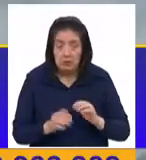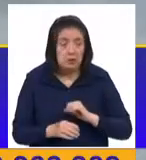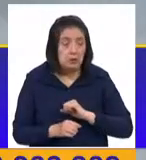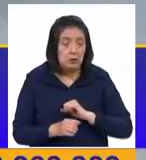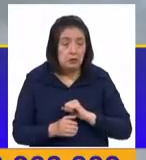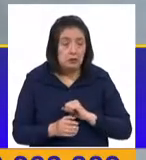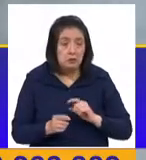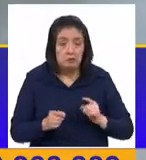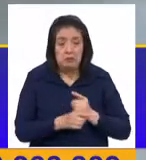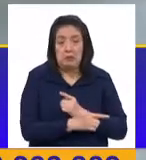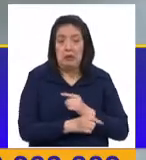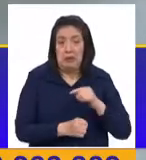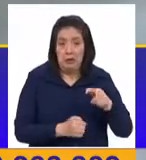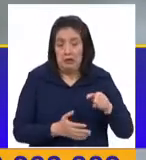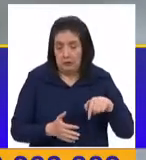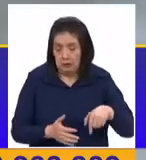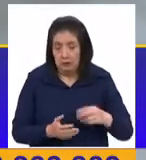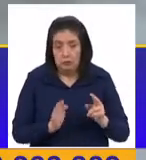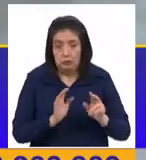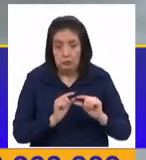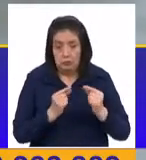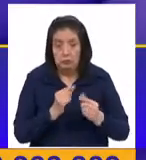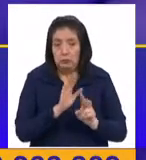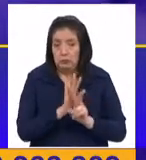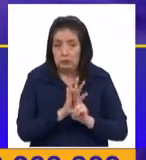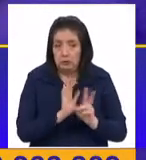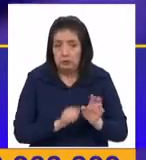en este grupo de voluntarios.